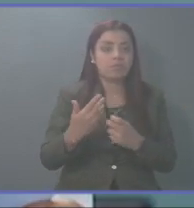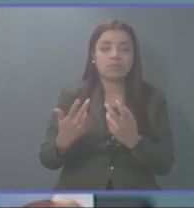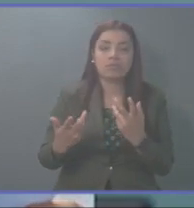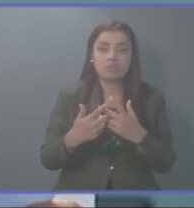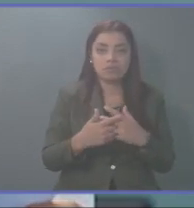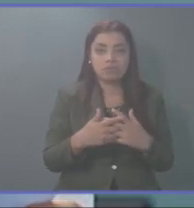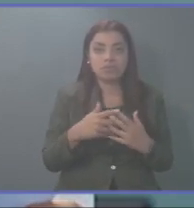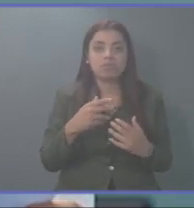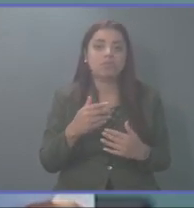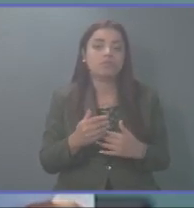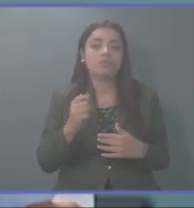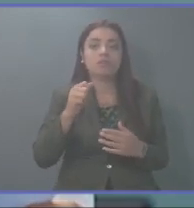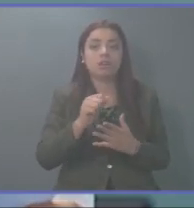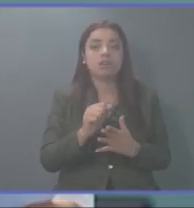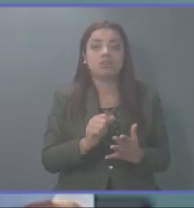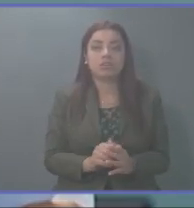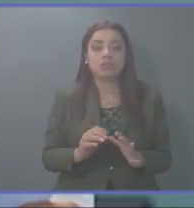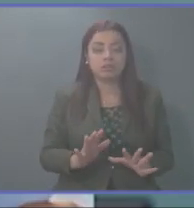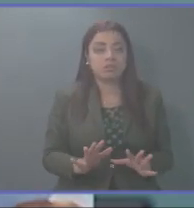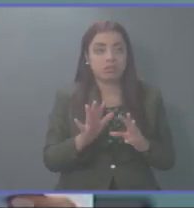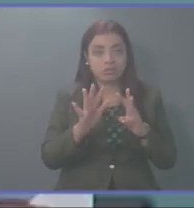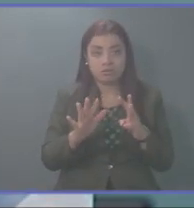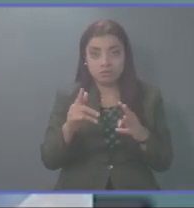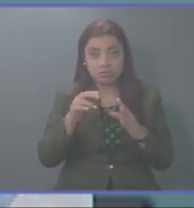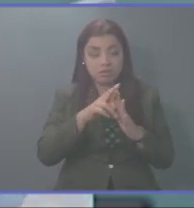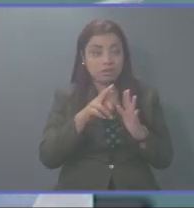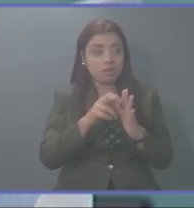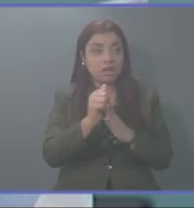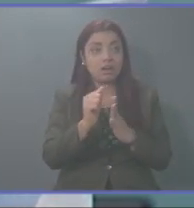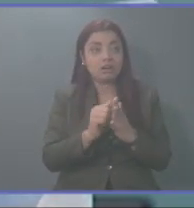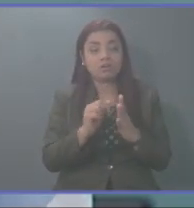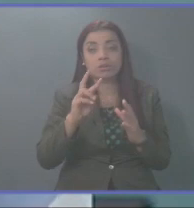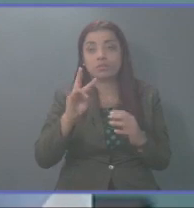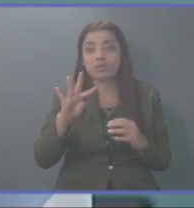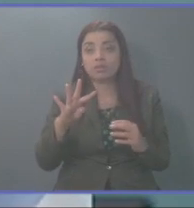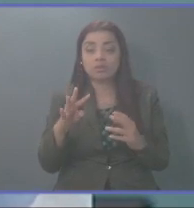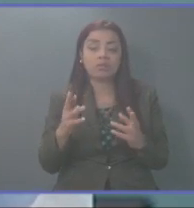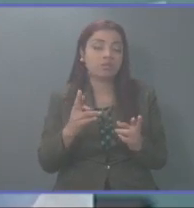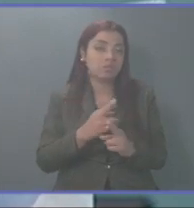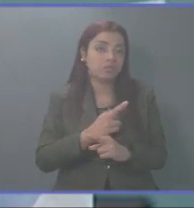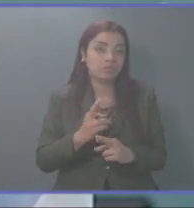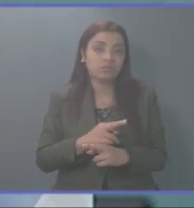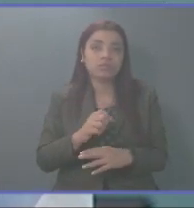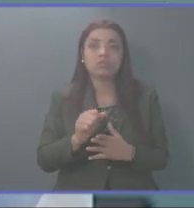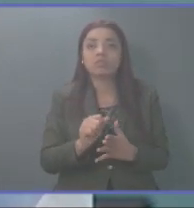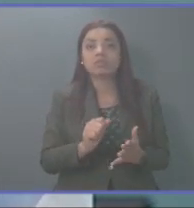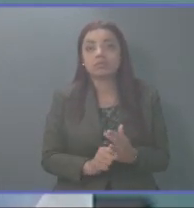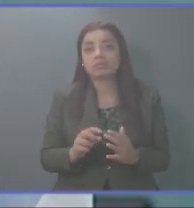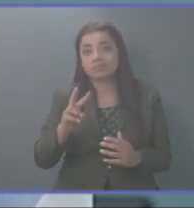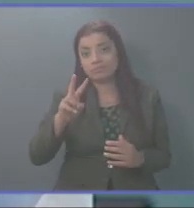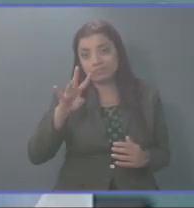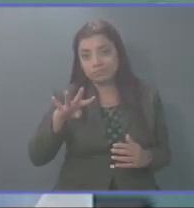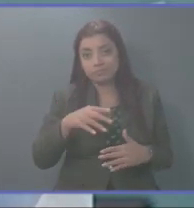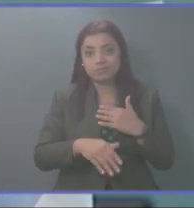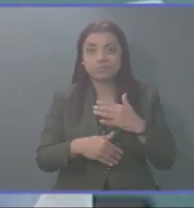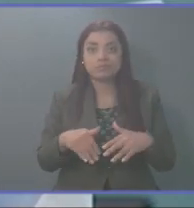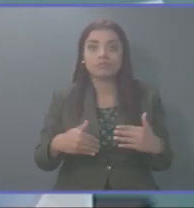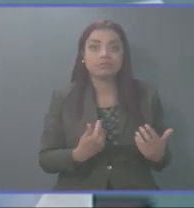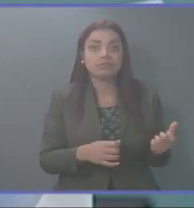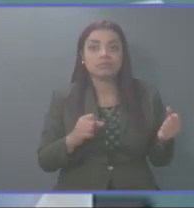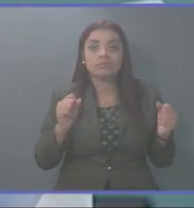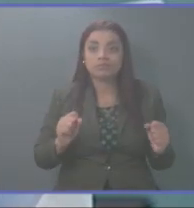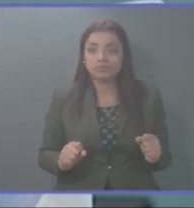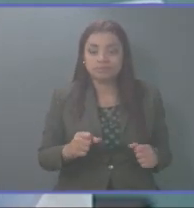Electoral. Artículo 18. Refórmase el artículo 24 de la siguiente manera. Artículo 24. Todo lo relacionado